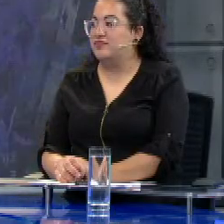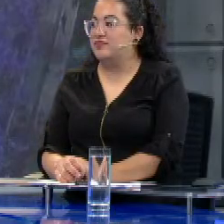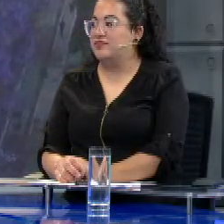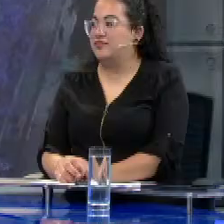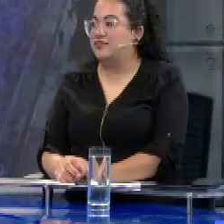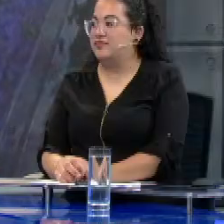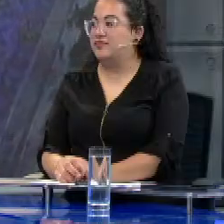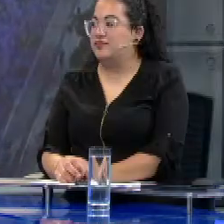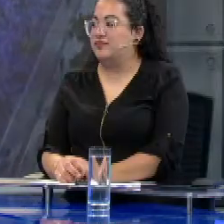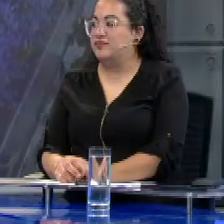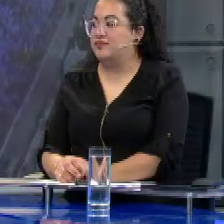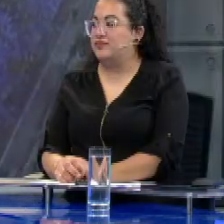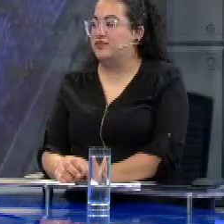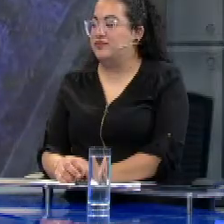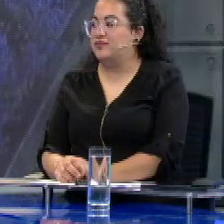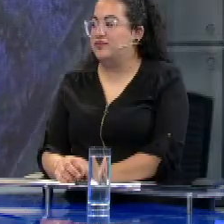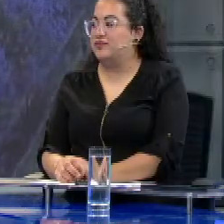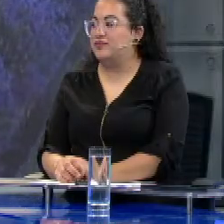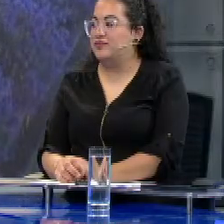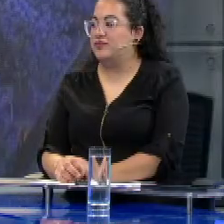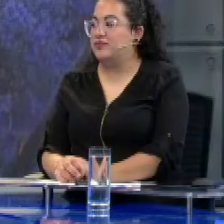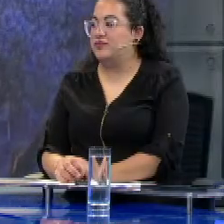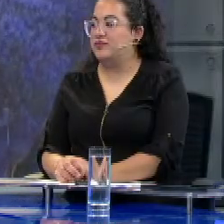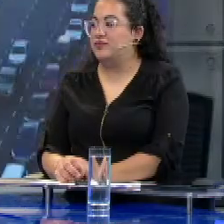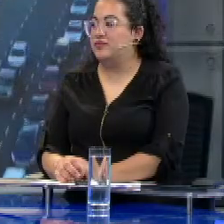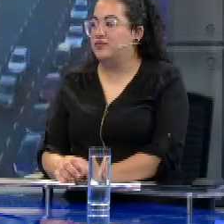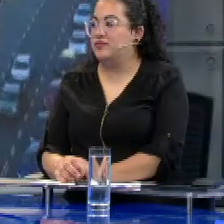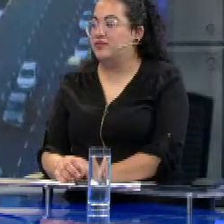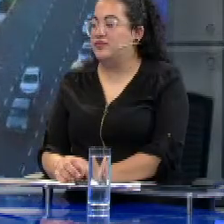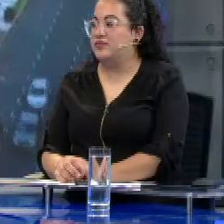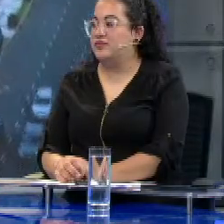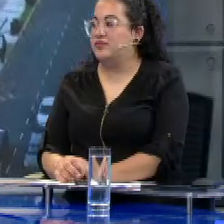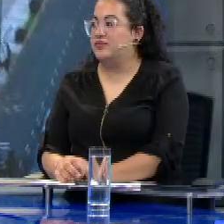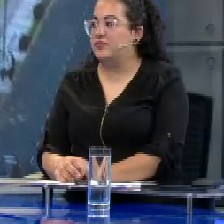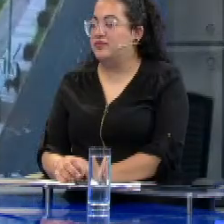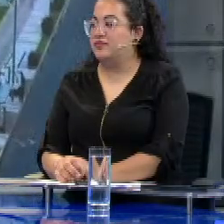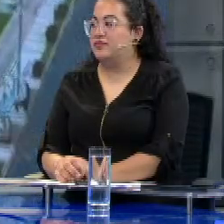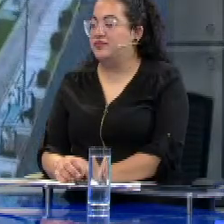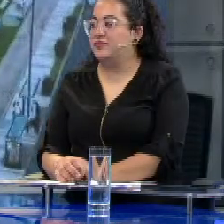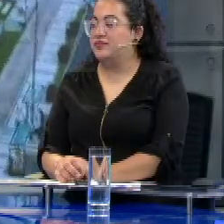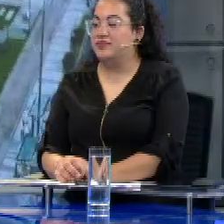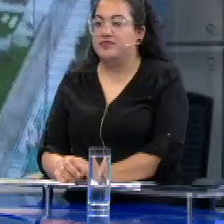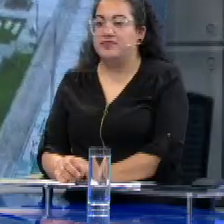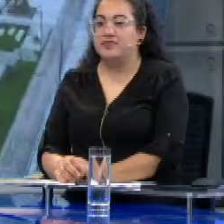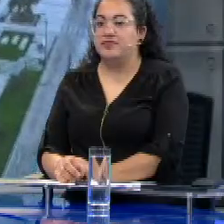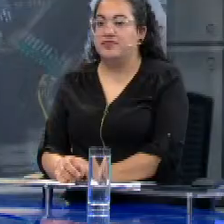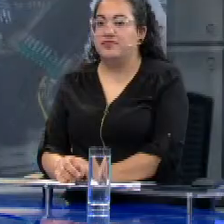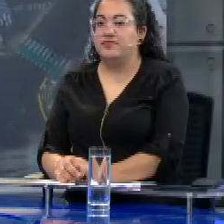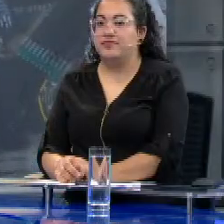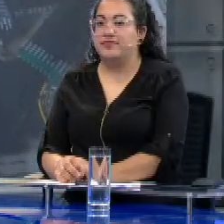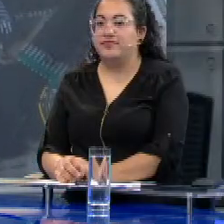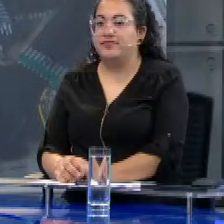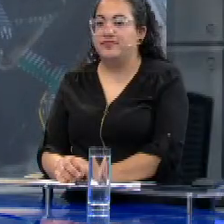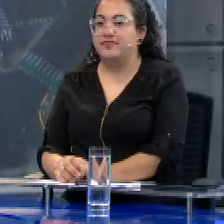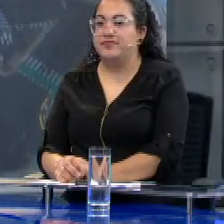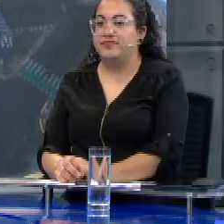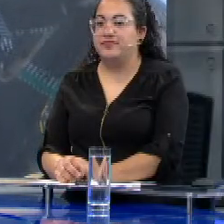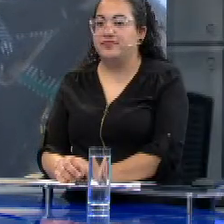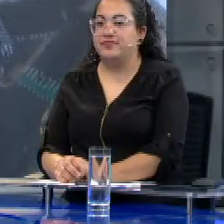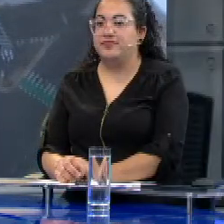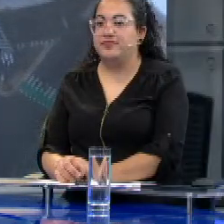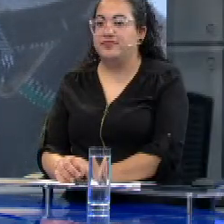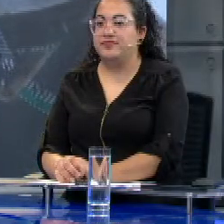algo así, lo mencionó en ese momento. Veamos lo que decía también el diputado tucumano Agustín